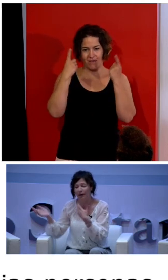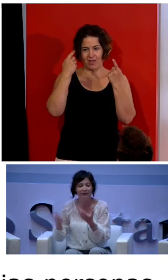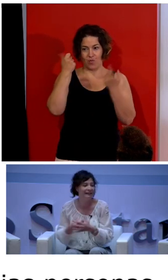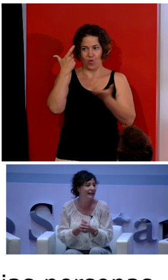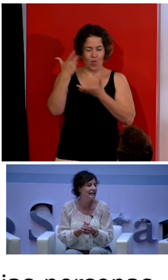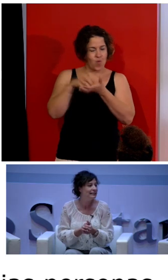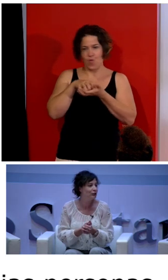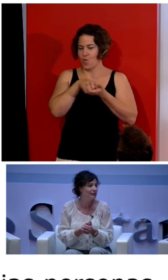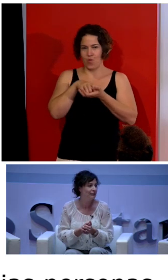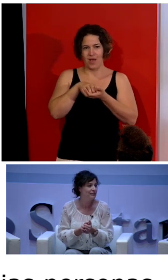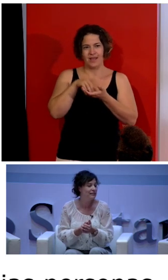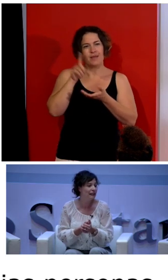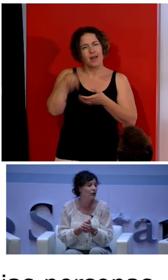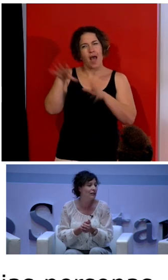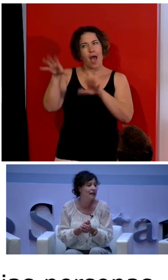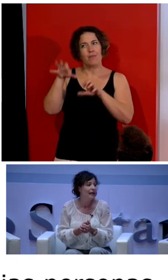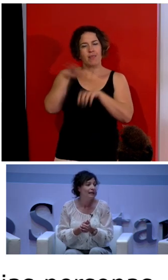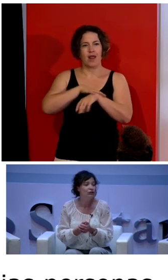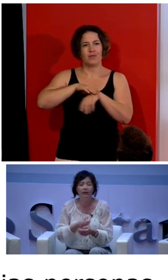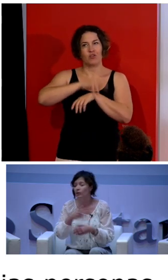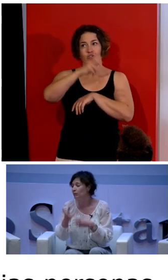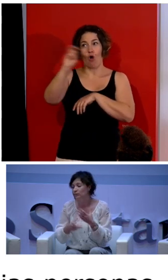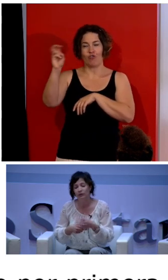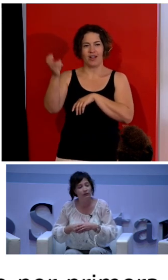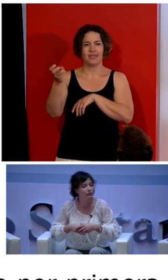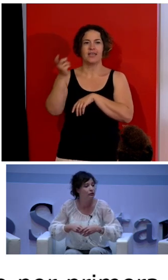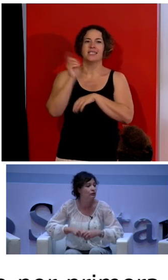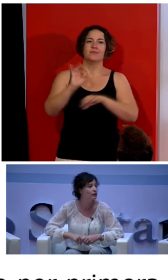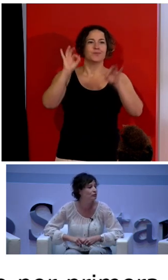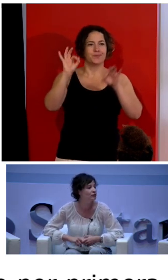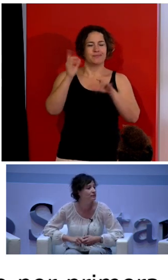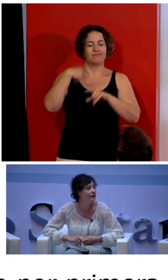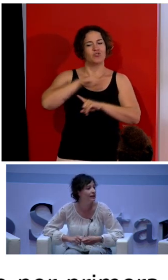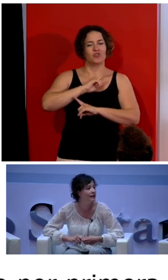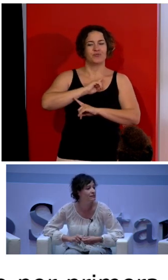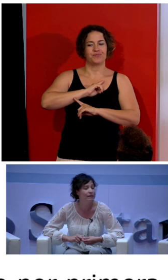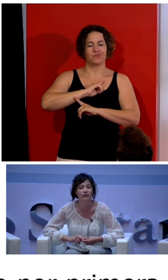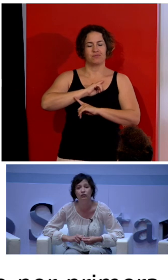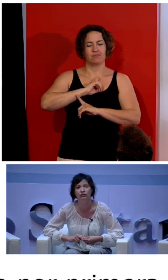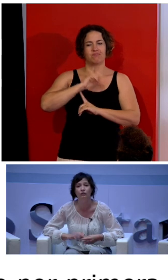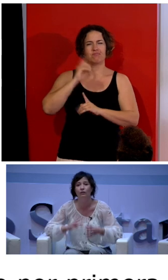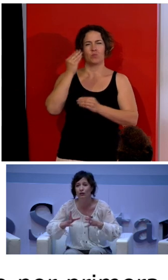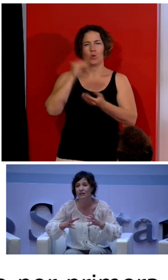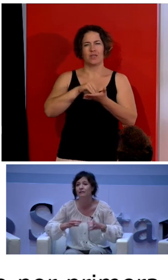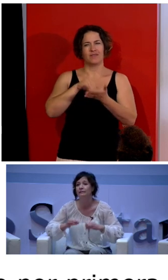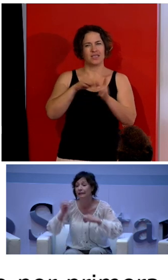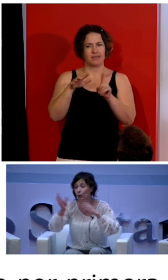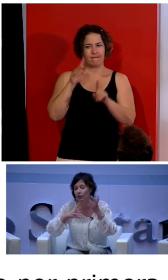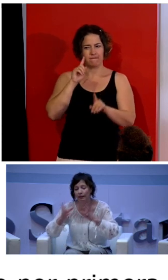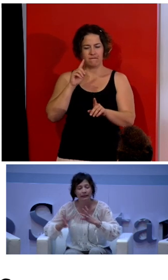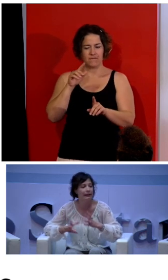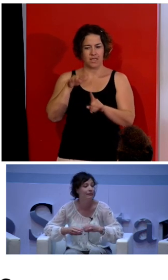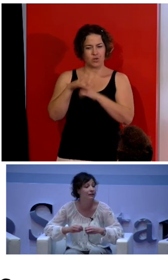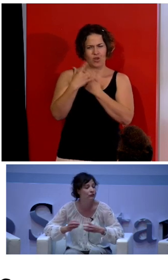muy bueno el aprender de otras administraciones y sobre todo, pues bueno, que nos hemos encontrado muchísimas veces con situaciones de